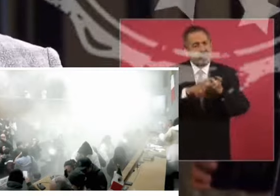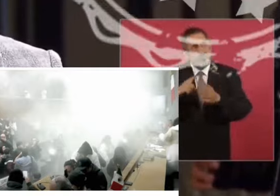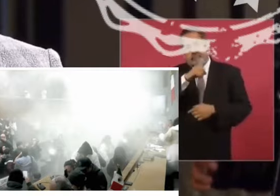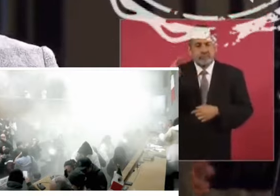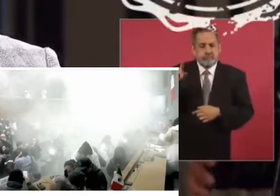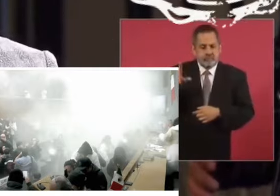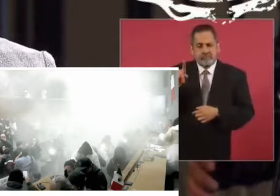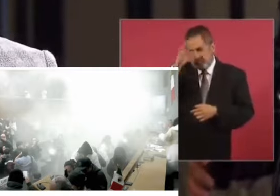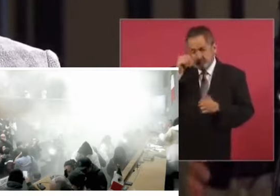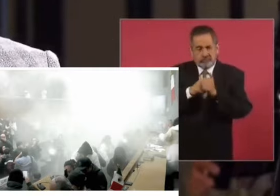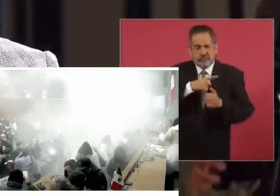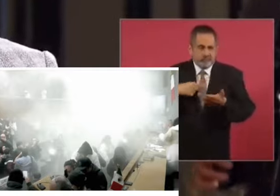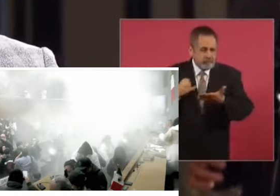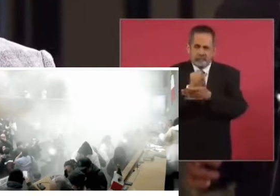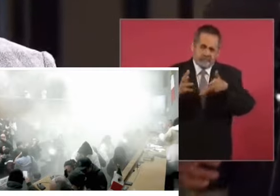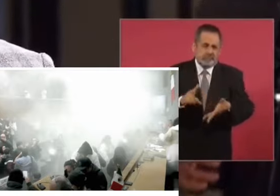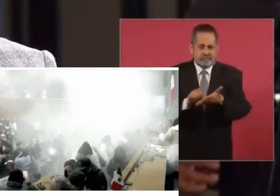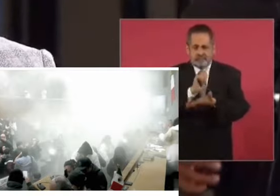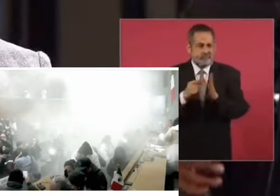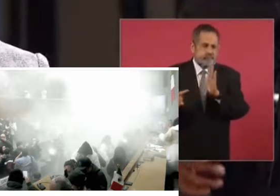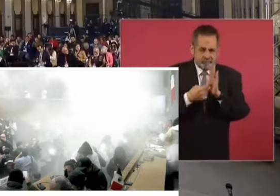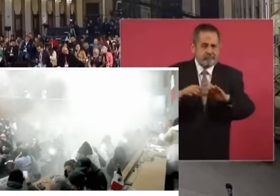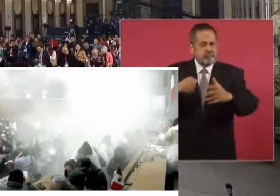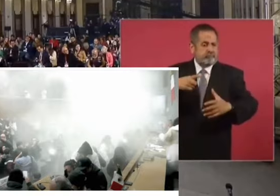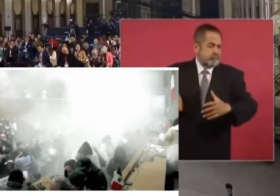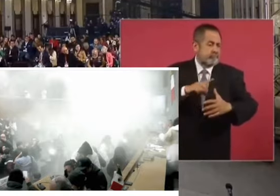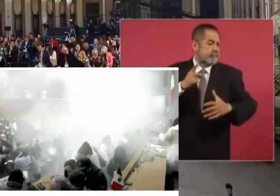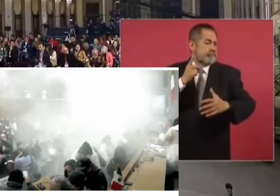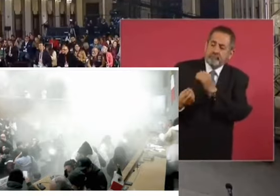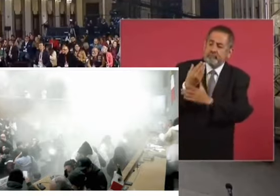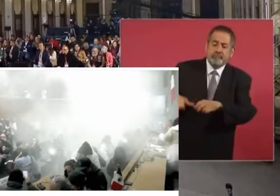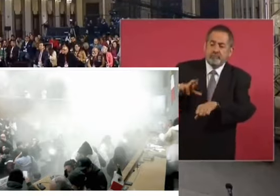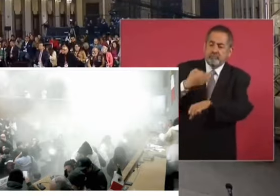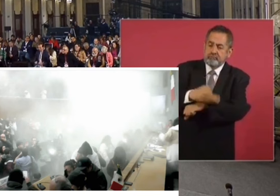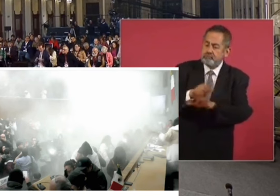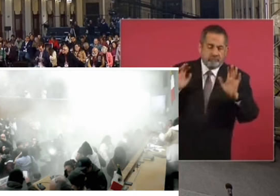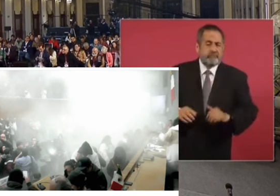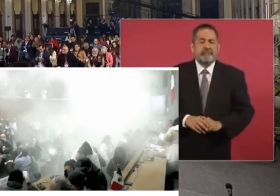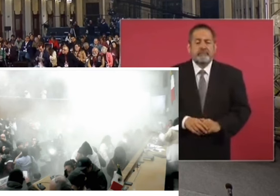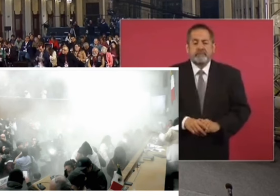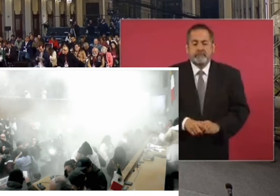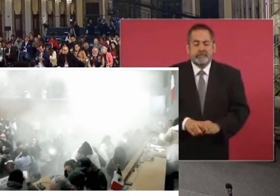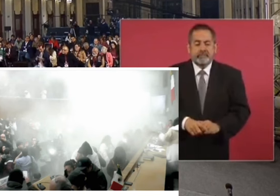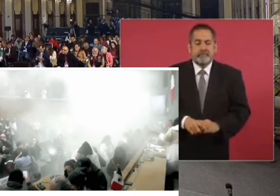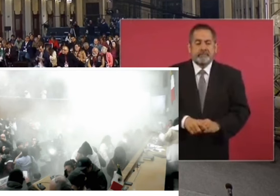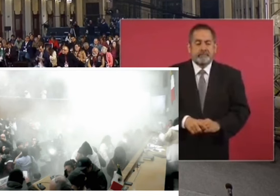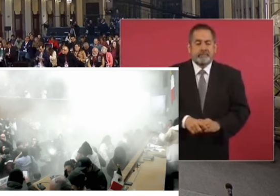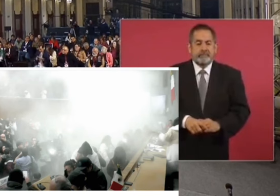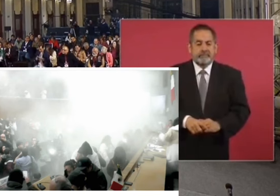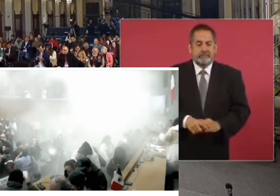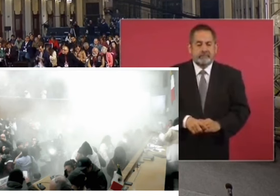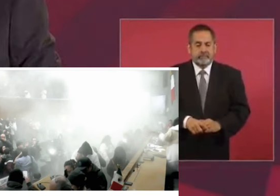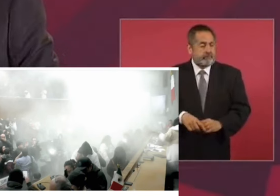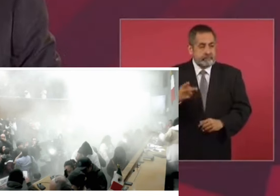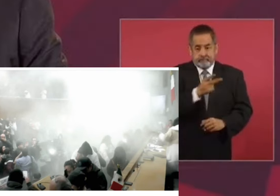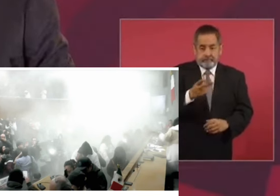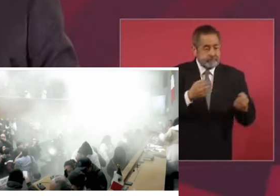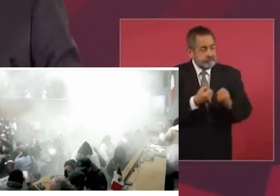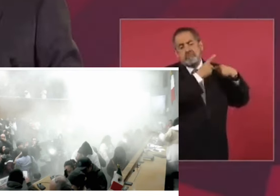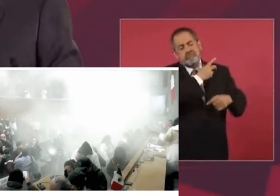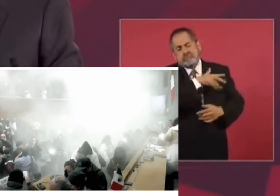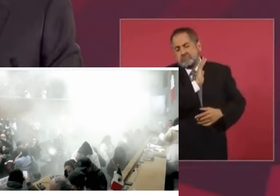de allá de Nuevo León, ¿usted está de acuerdo en que se respeten estas decisiones que por ley marca que al Congreso le tocaba elegir al gobernador interino? Una confrontación que viene de tiempo